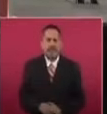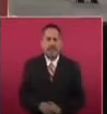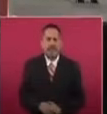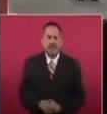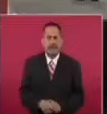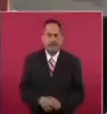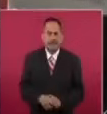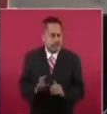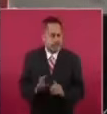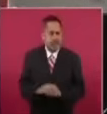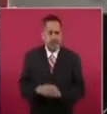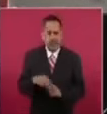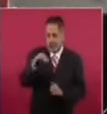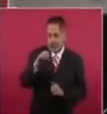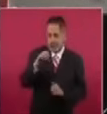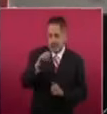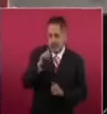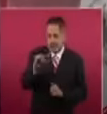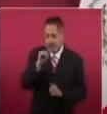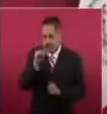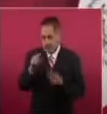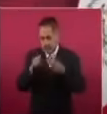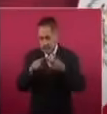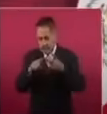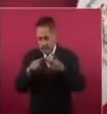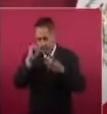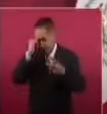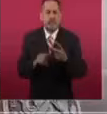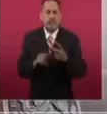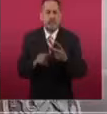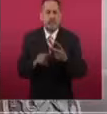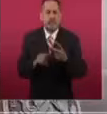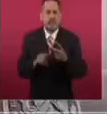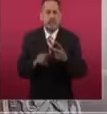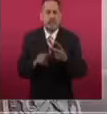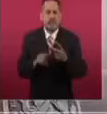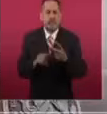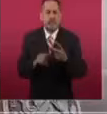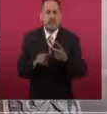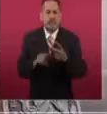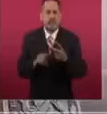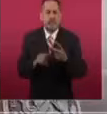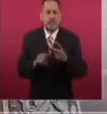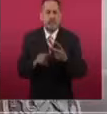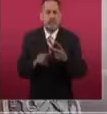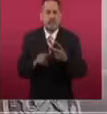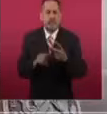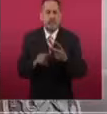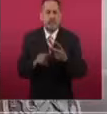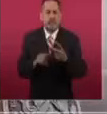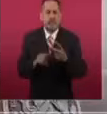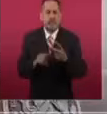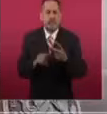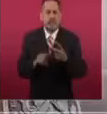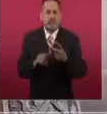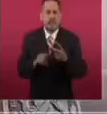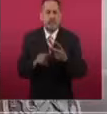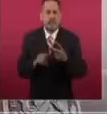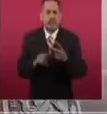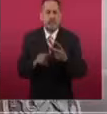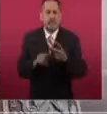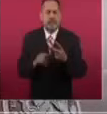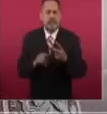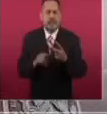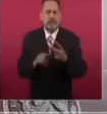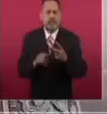si no es modi habría que pensar está la propuesta del presidente López Obrador siempre muy